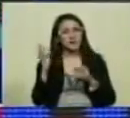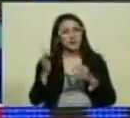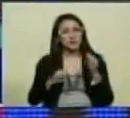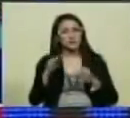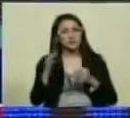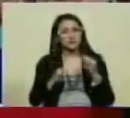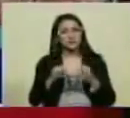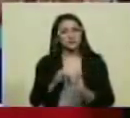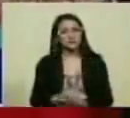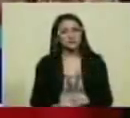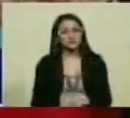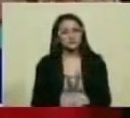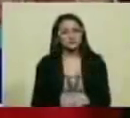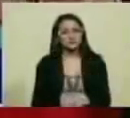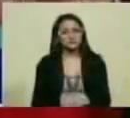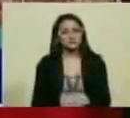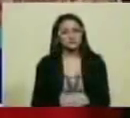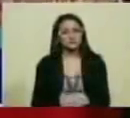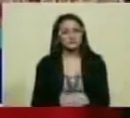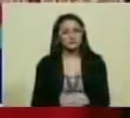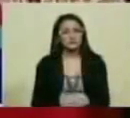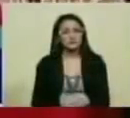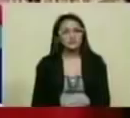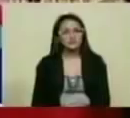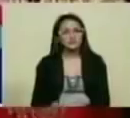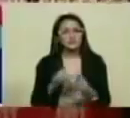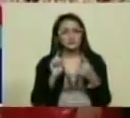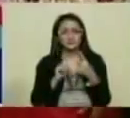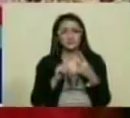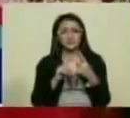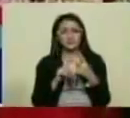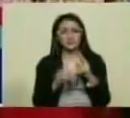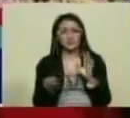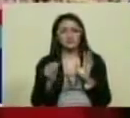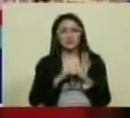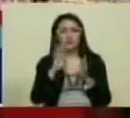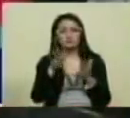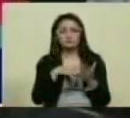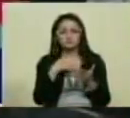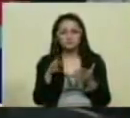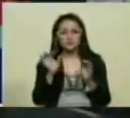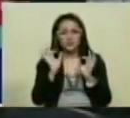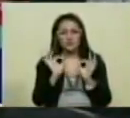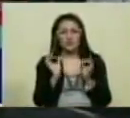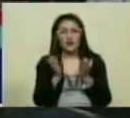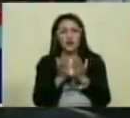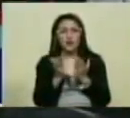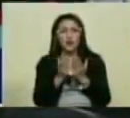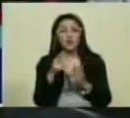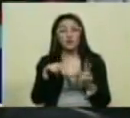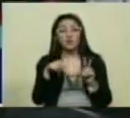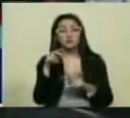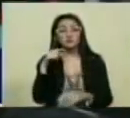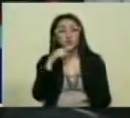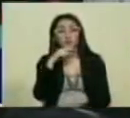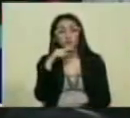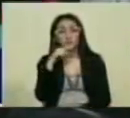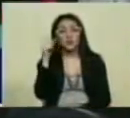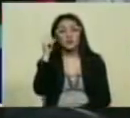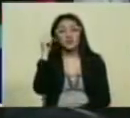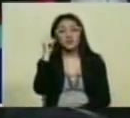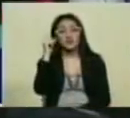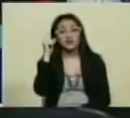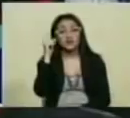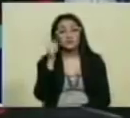justicia. 2. Incorporar en el calendario oficial y escolar el 12 de octubre como Día de